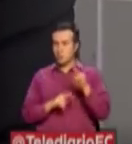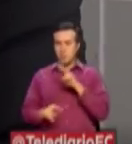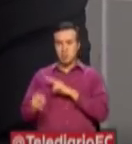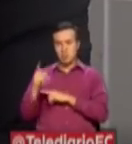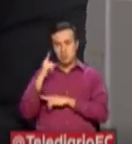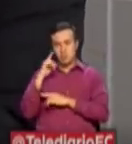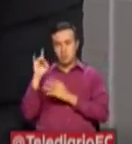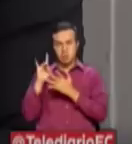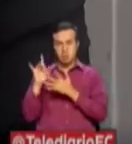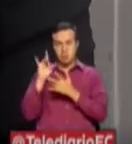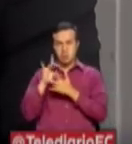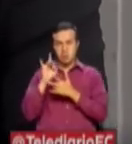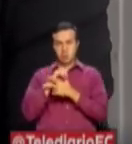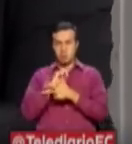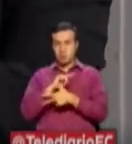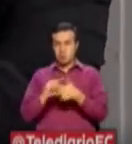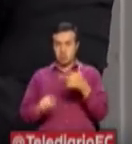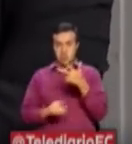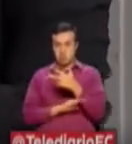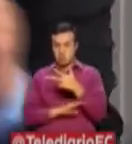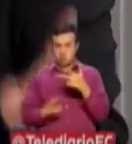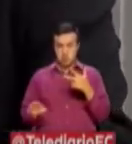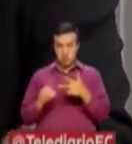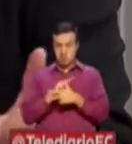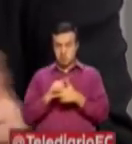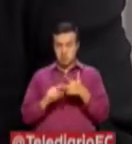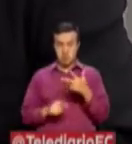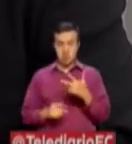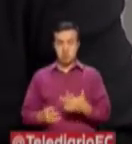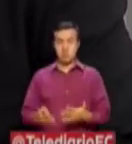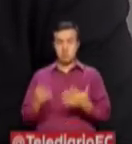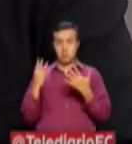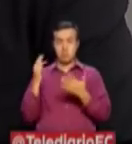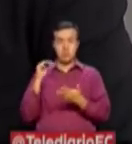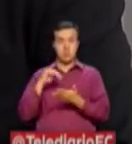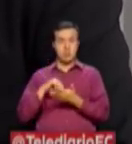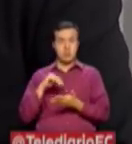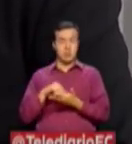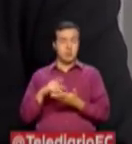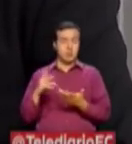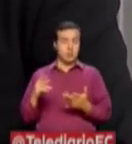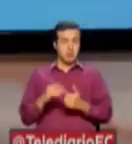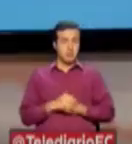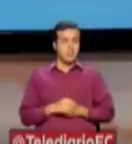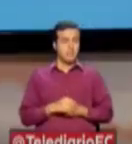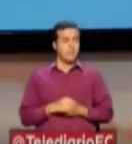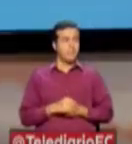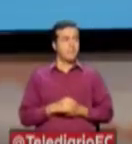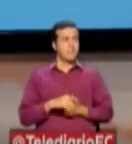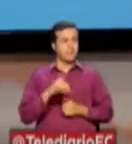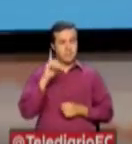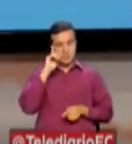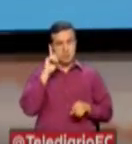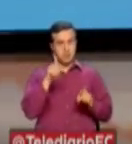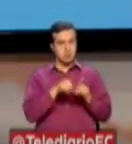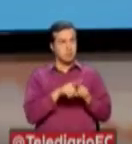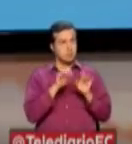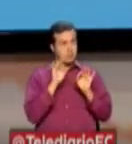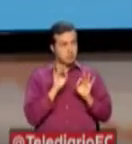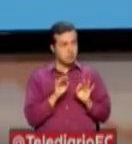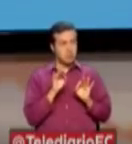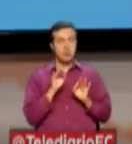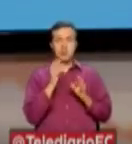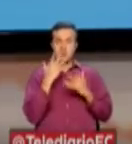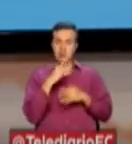eventualmente destituidos solo de ellos tres de nueve miembros de la corte constitucional es una lectura correcta me parece que